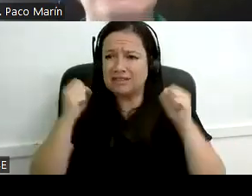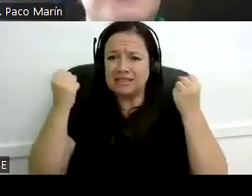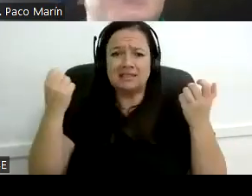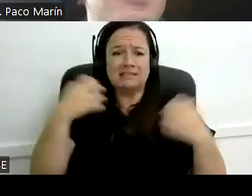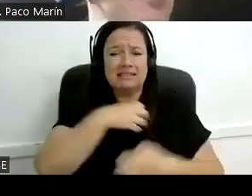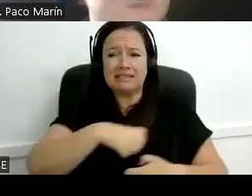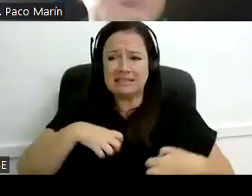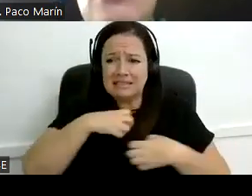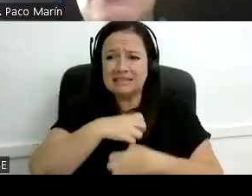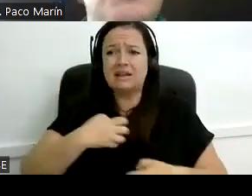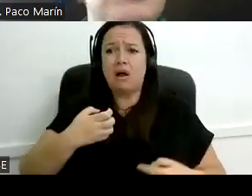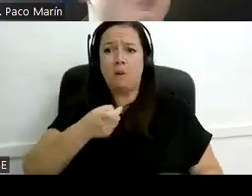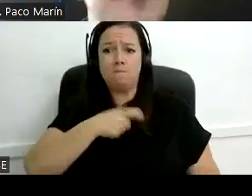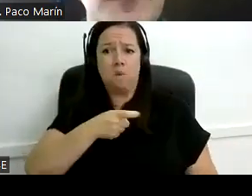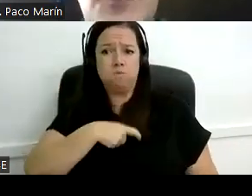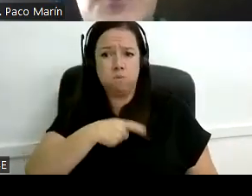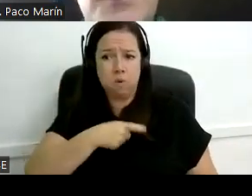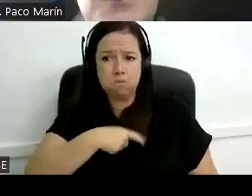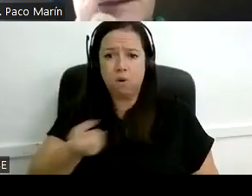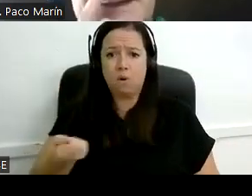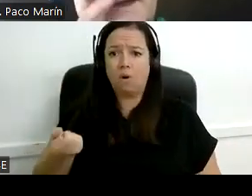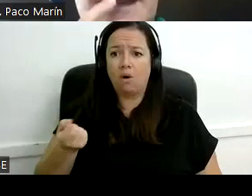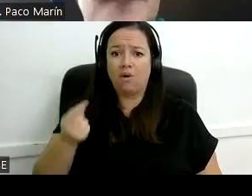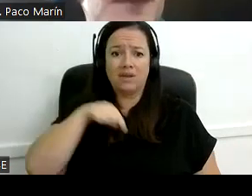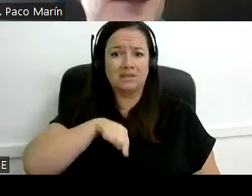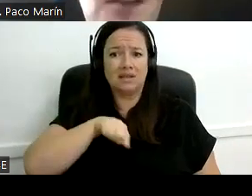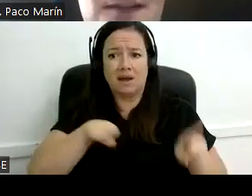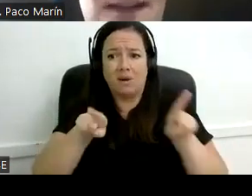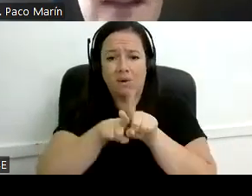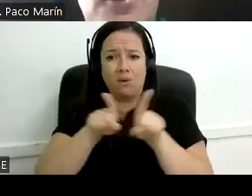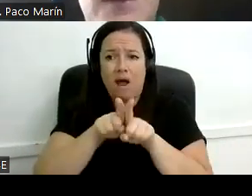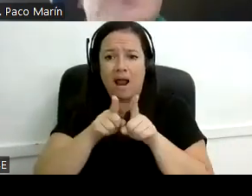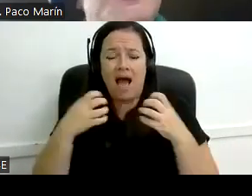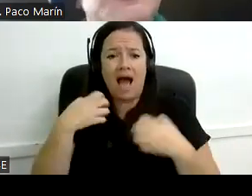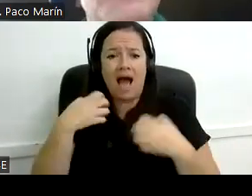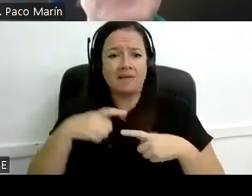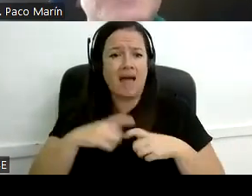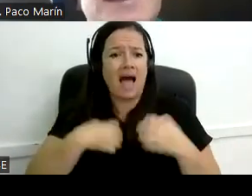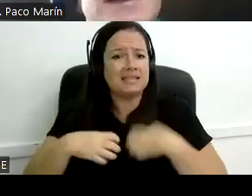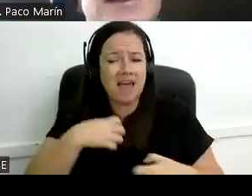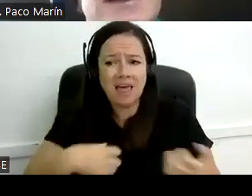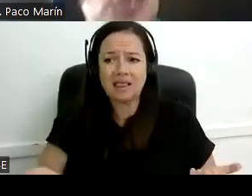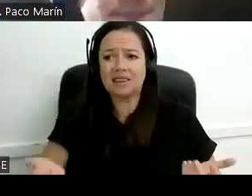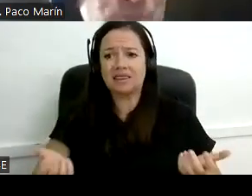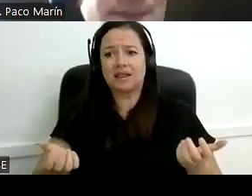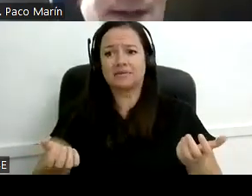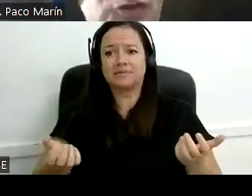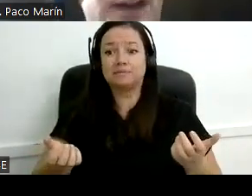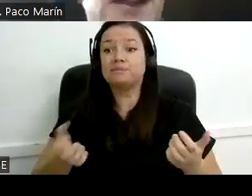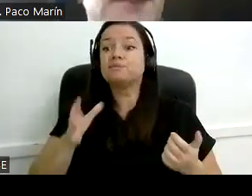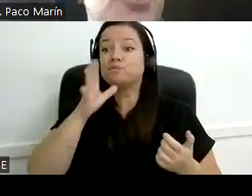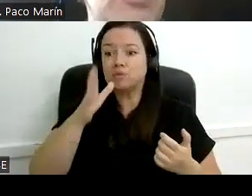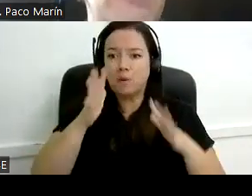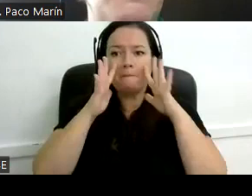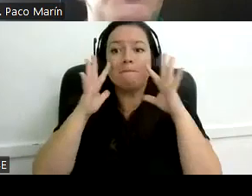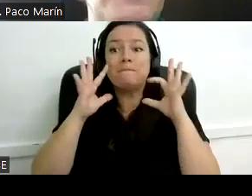intranquilidad, palpitaciones, sensación, crisis de ansiedad, por ejemplo. Son muy peligrosos en